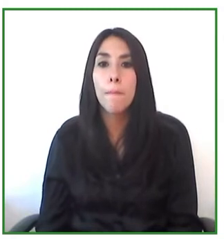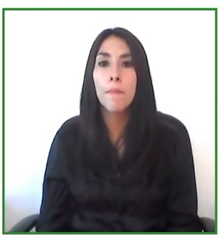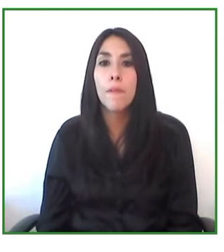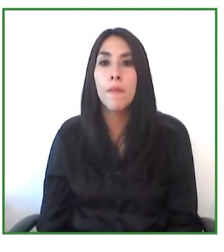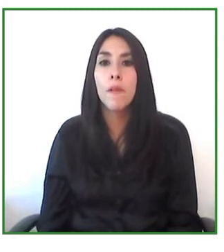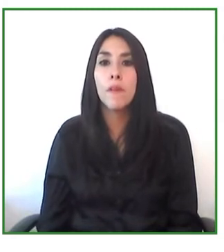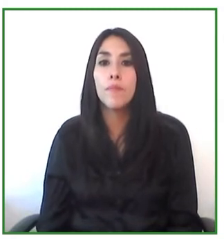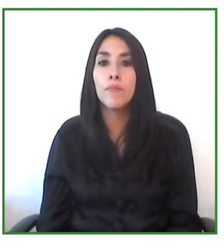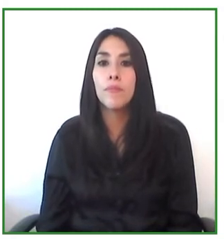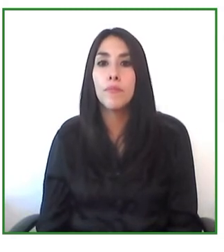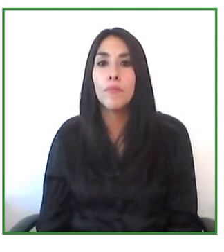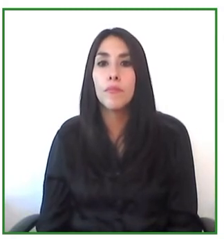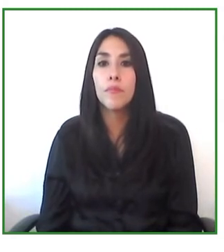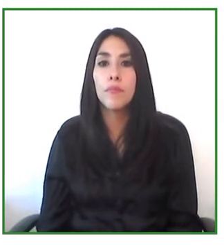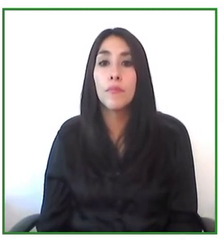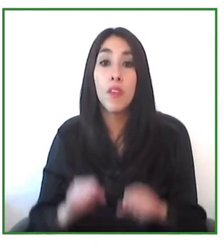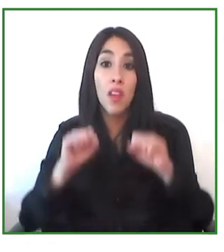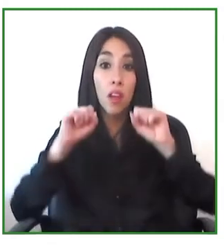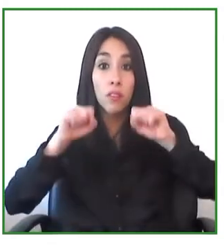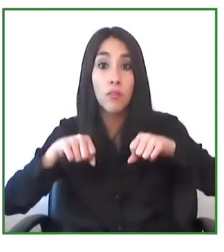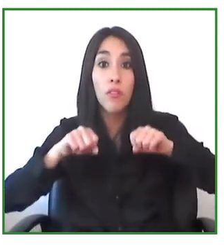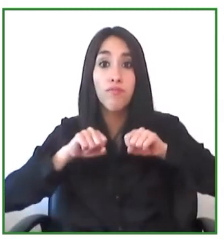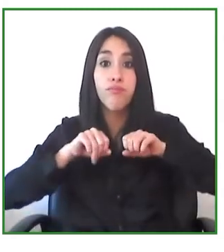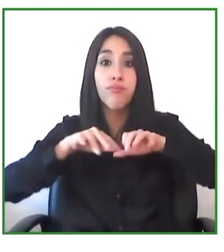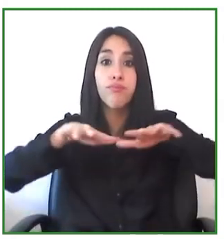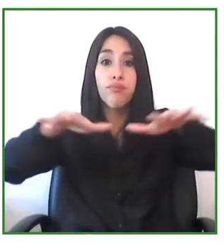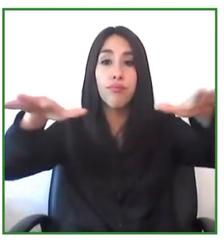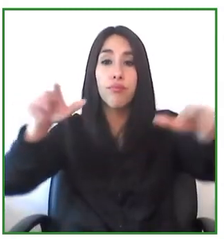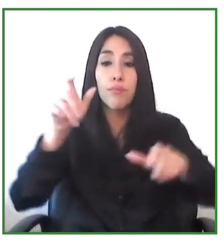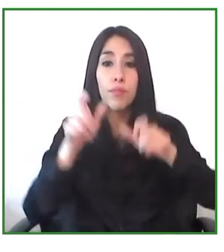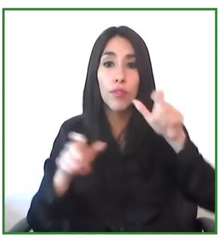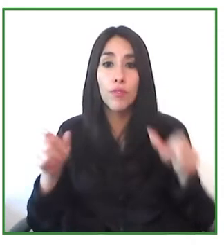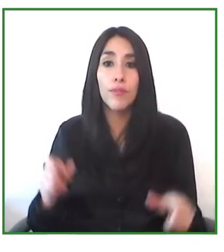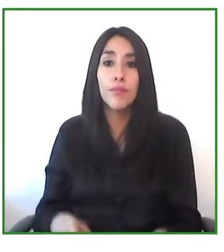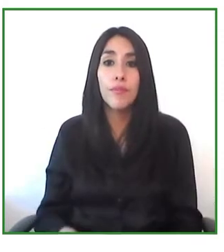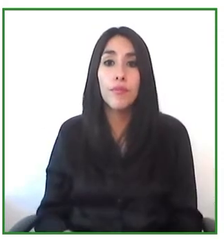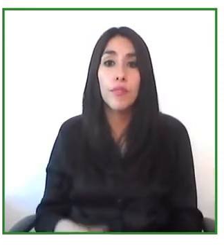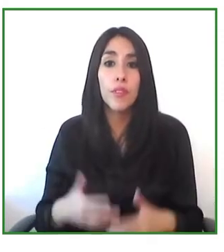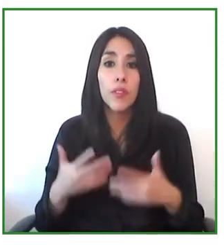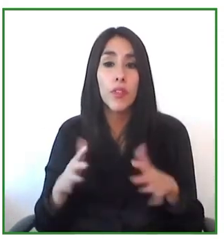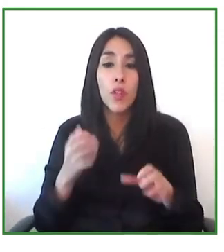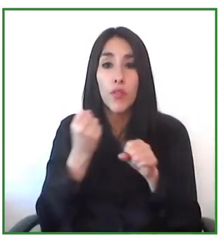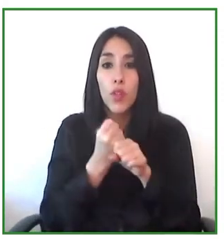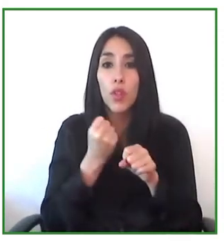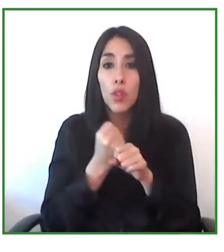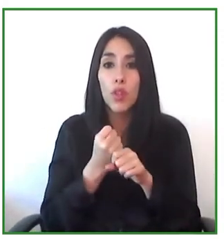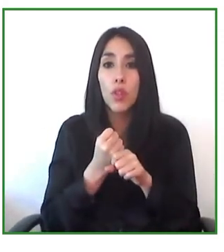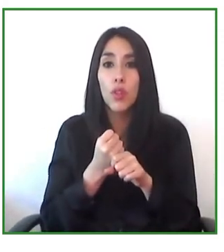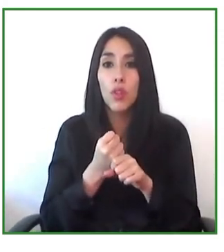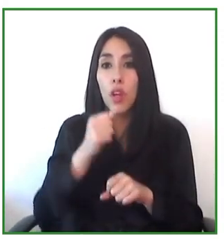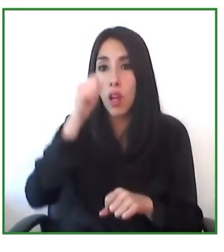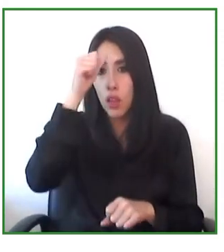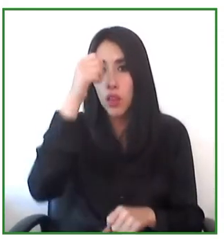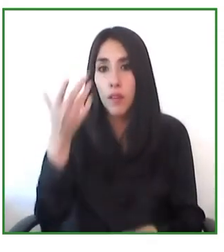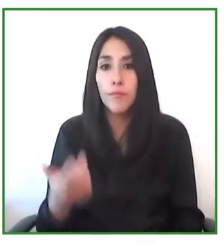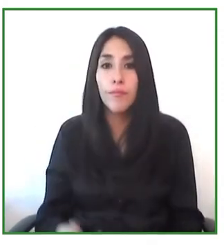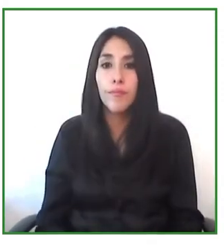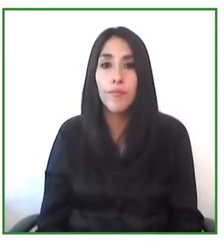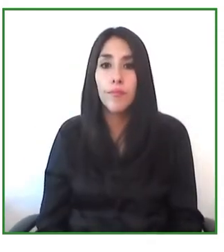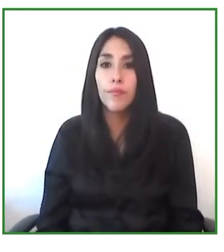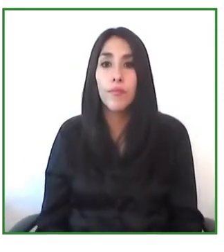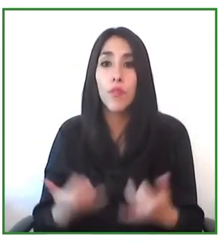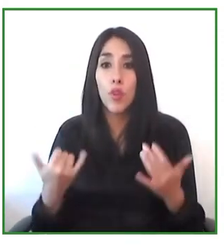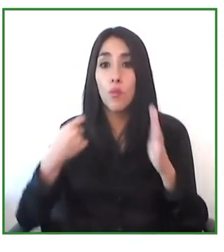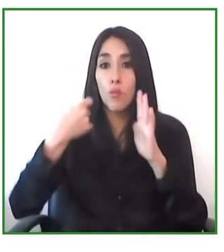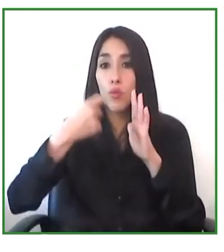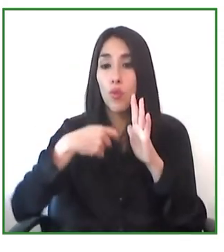estamos de alguna manera, quizás inconscientemente, trabajando con Enable India para sostener este proyecto, para poder seguir trabajando, y vamos a